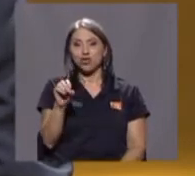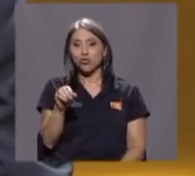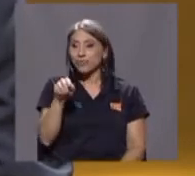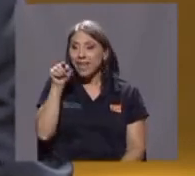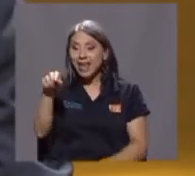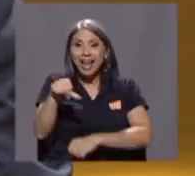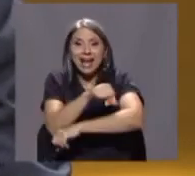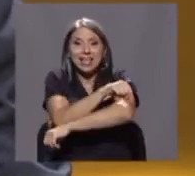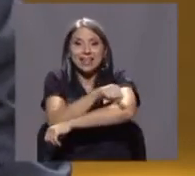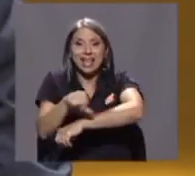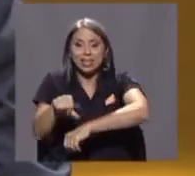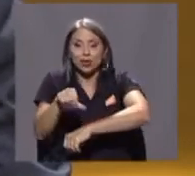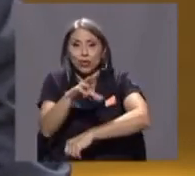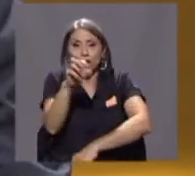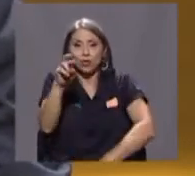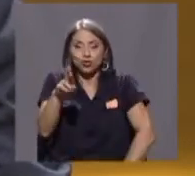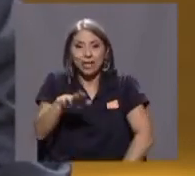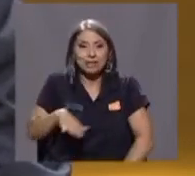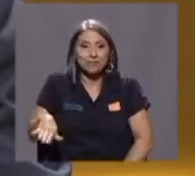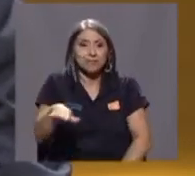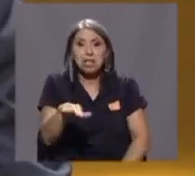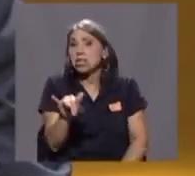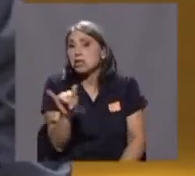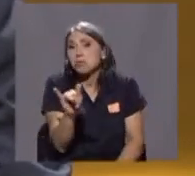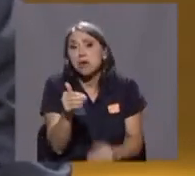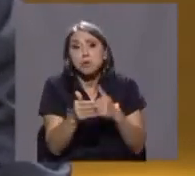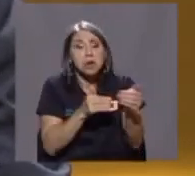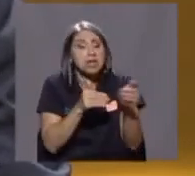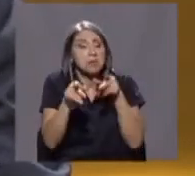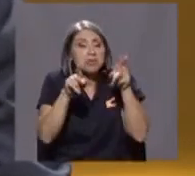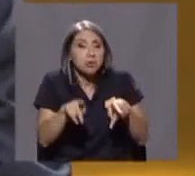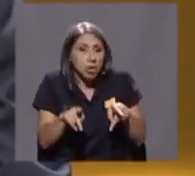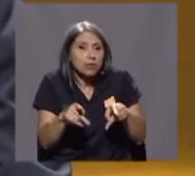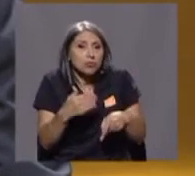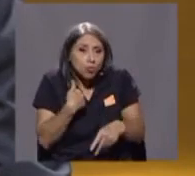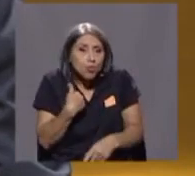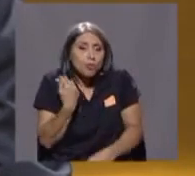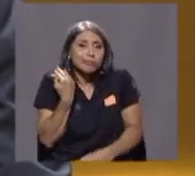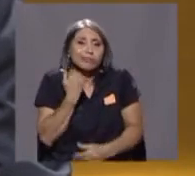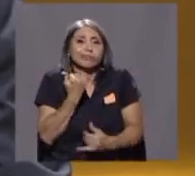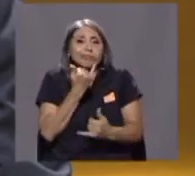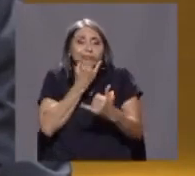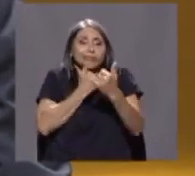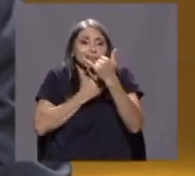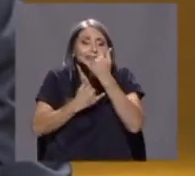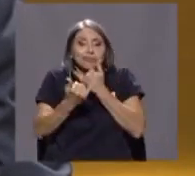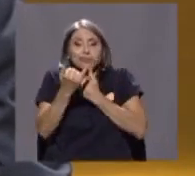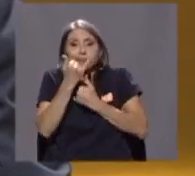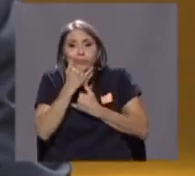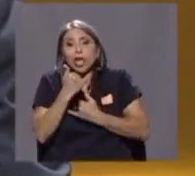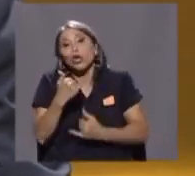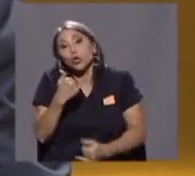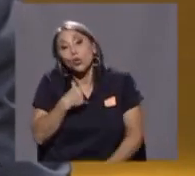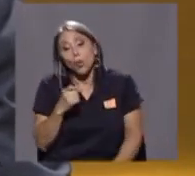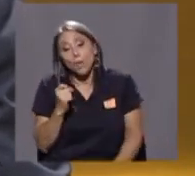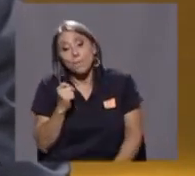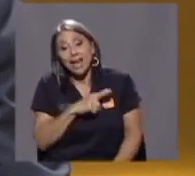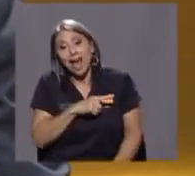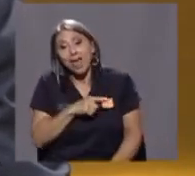que como todo ser humano tuvo defectos y tuvo el pecado de autoproclamarse